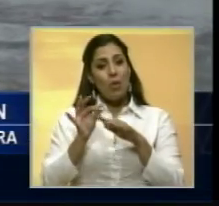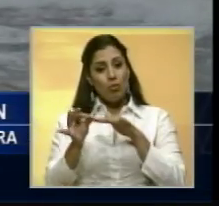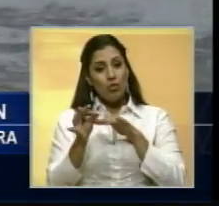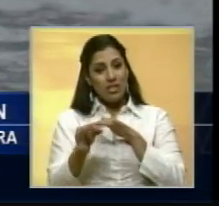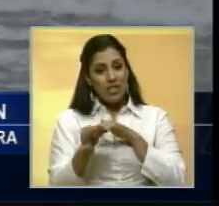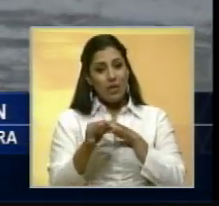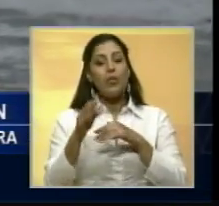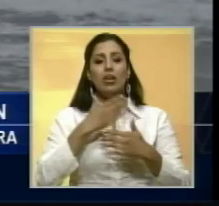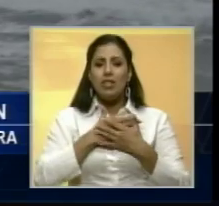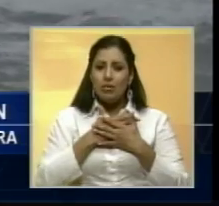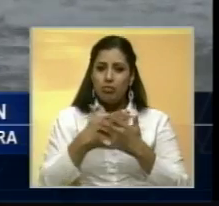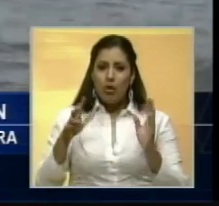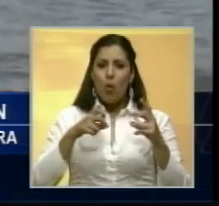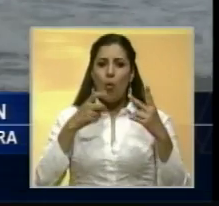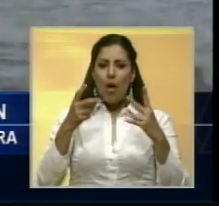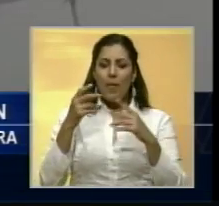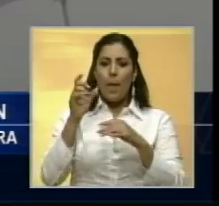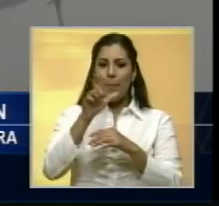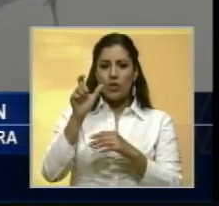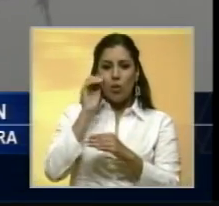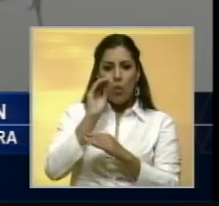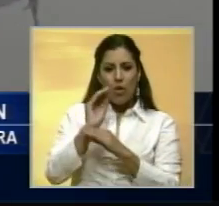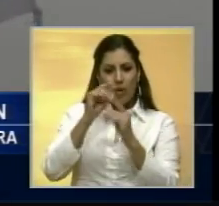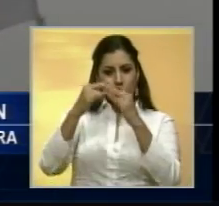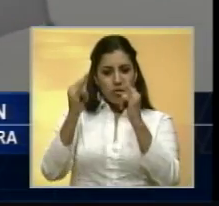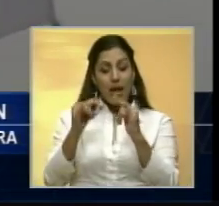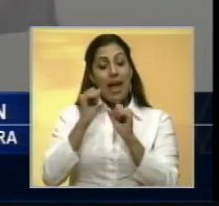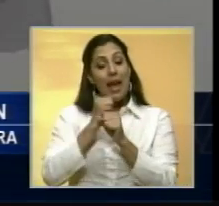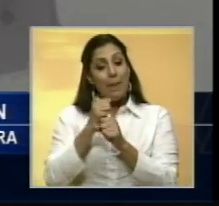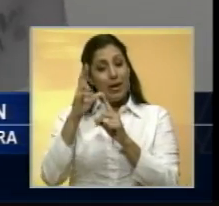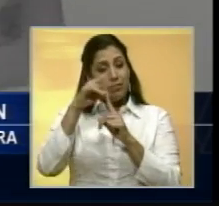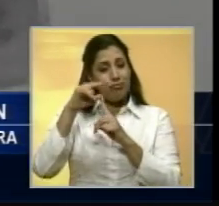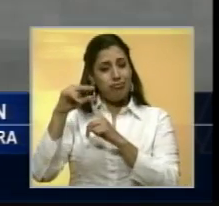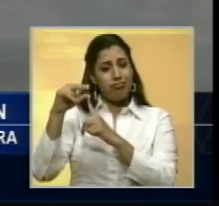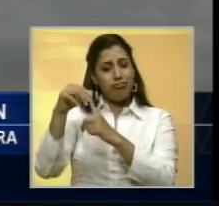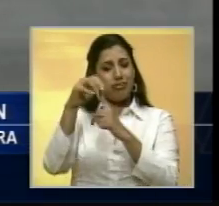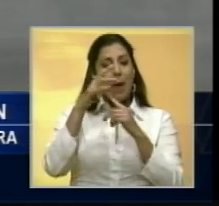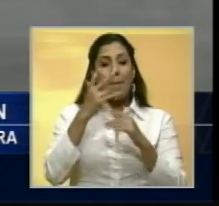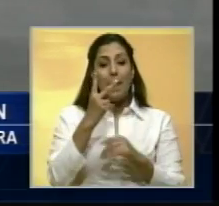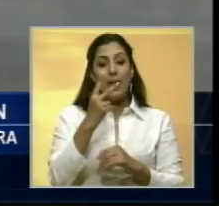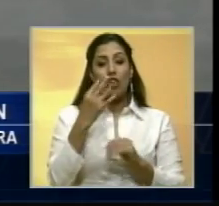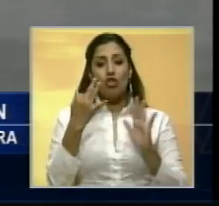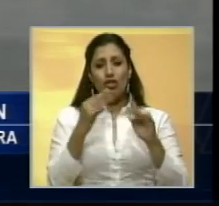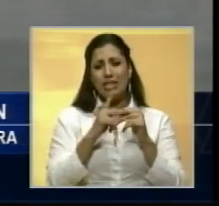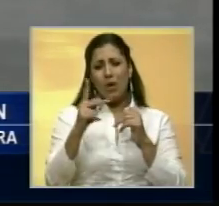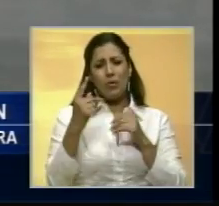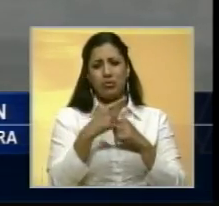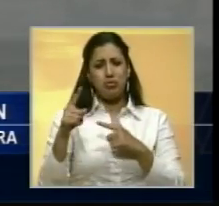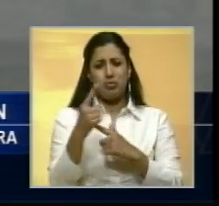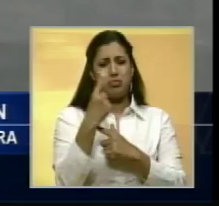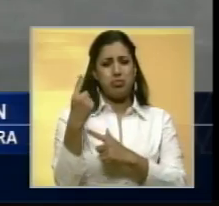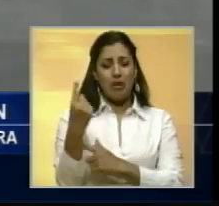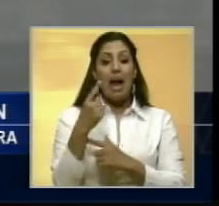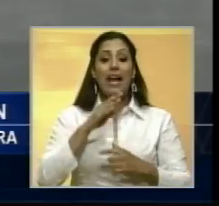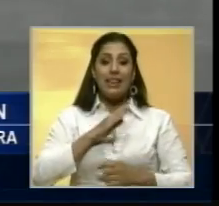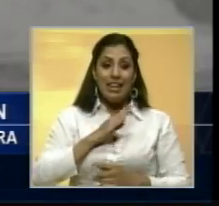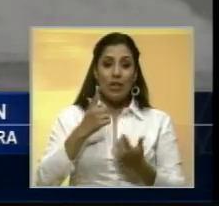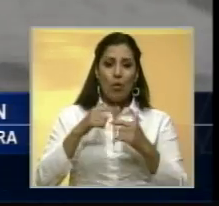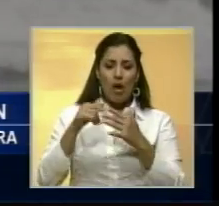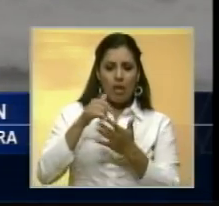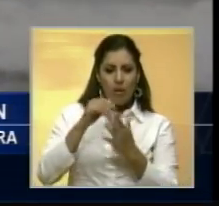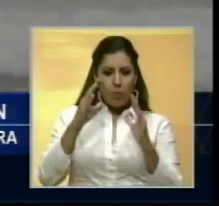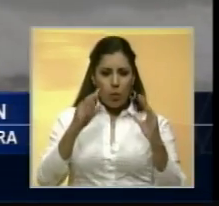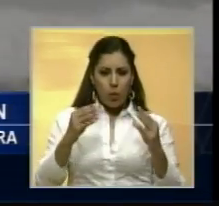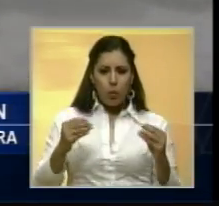entidad y dispusieron de albergues temporales. Se prevé que la tormenta, que se desplaza a 28 kilómetros por hora, registre un debilitamiento y